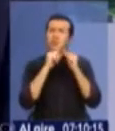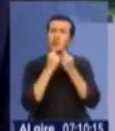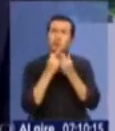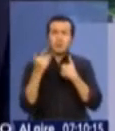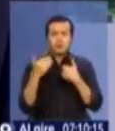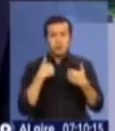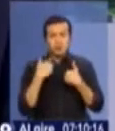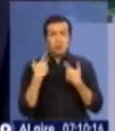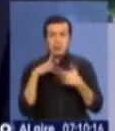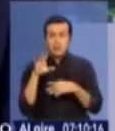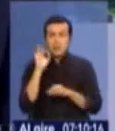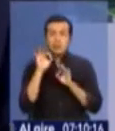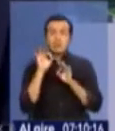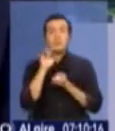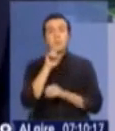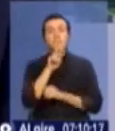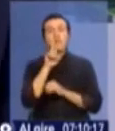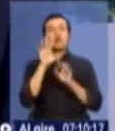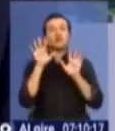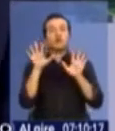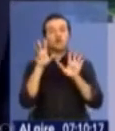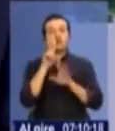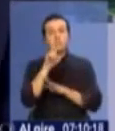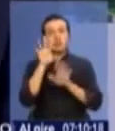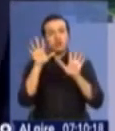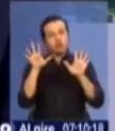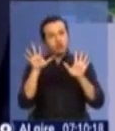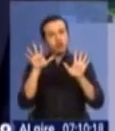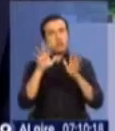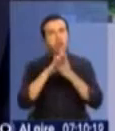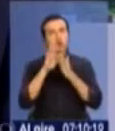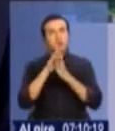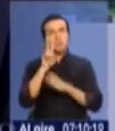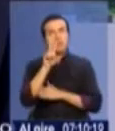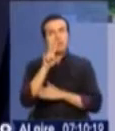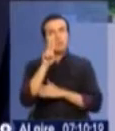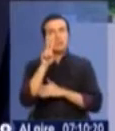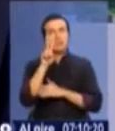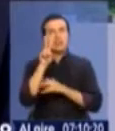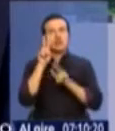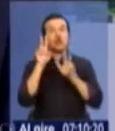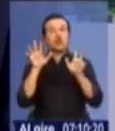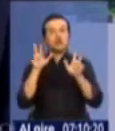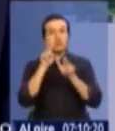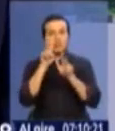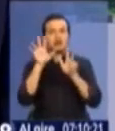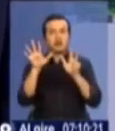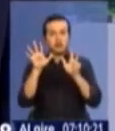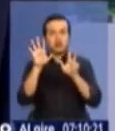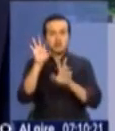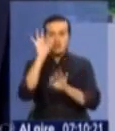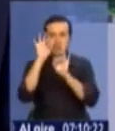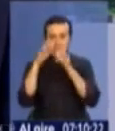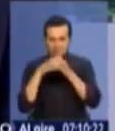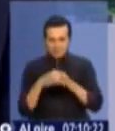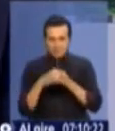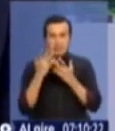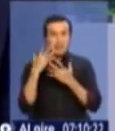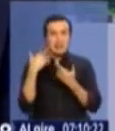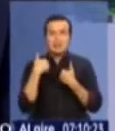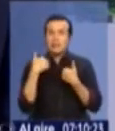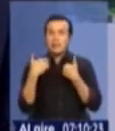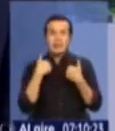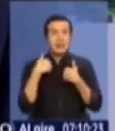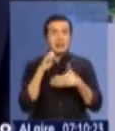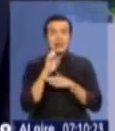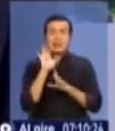28 me parece y yo creo que está lo mejor lo más representativo del ecuador el teatro y eso es bueno